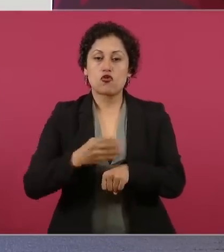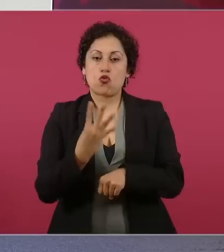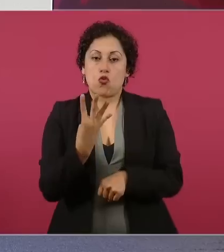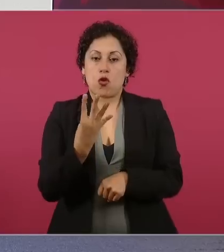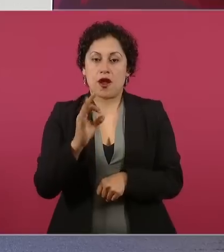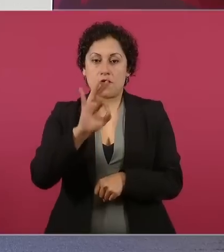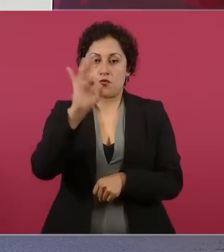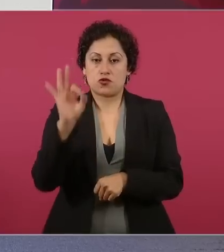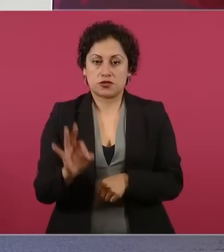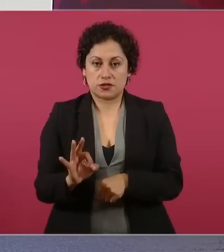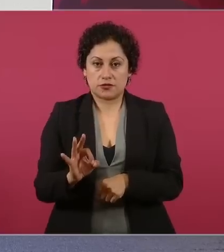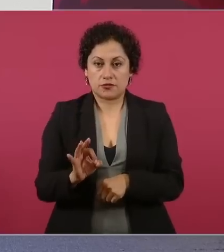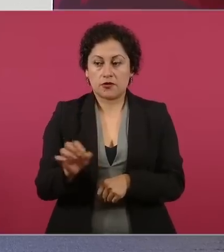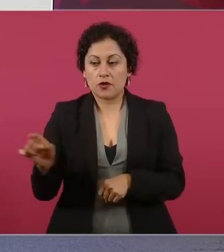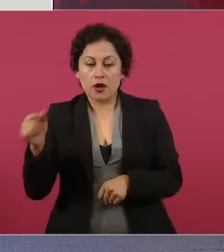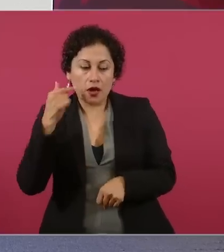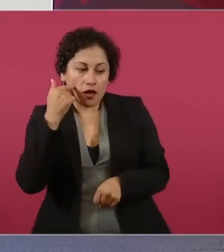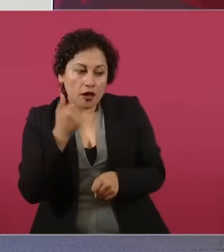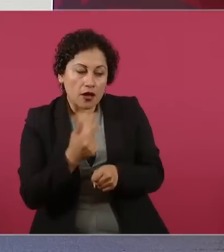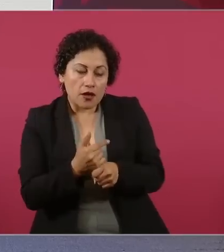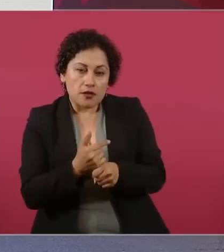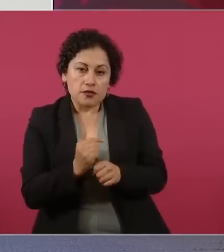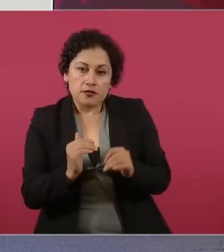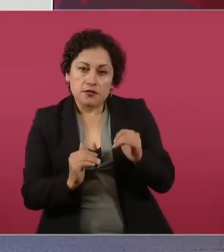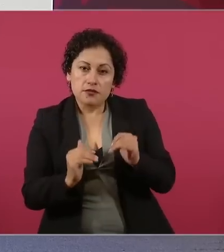Esta se ajustó a favor.